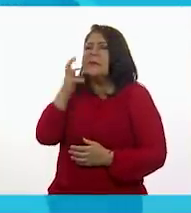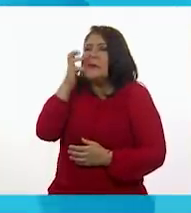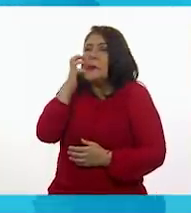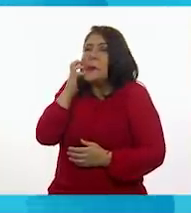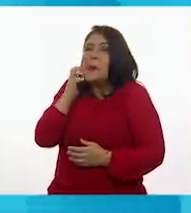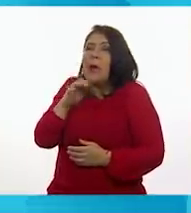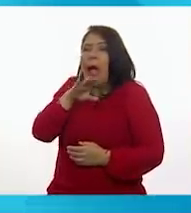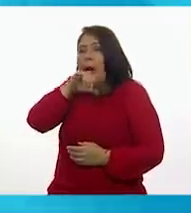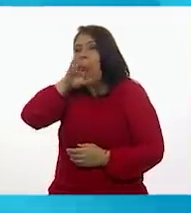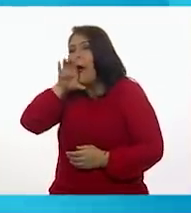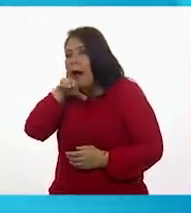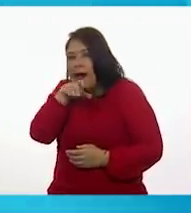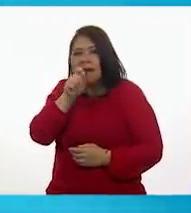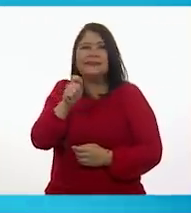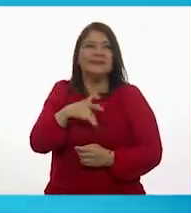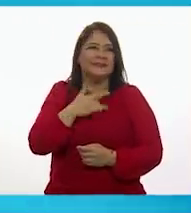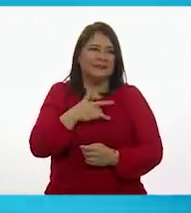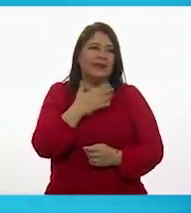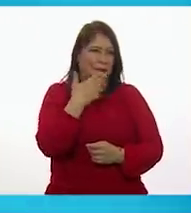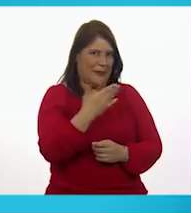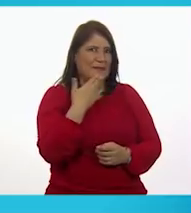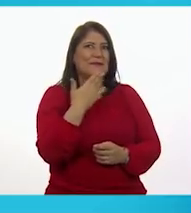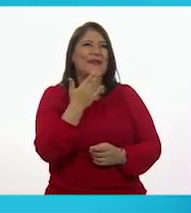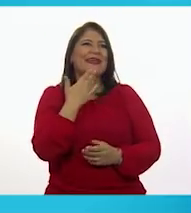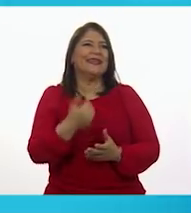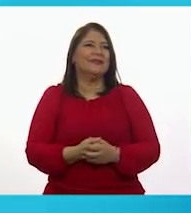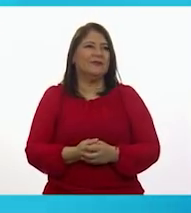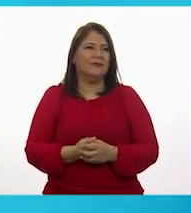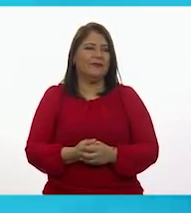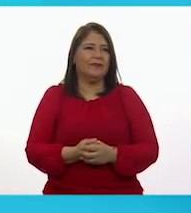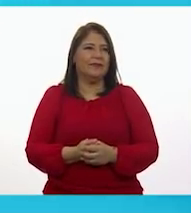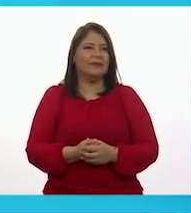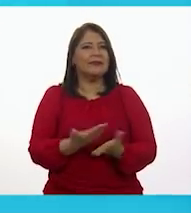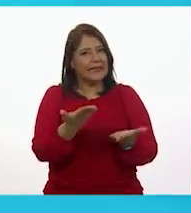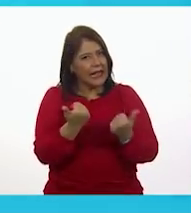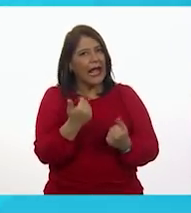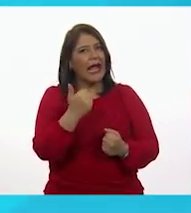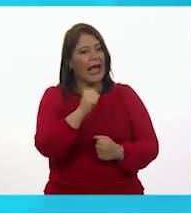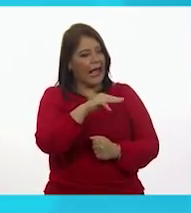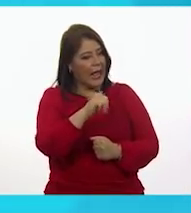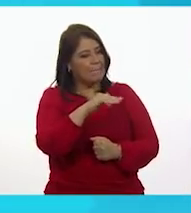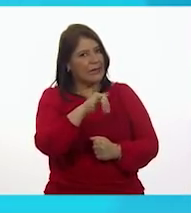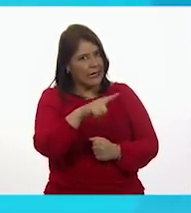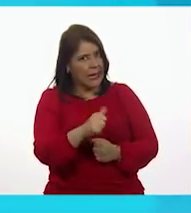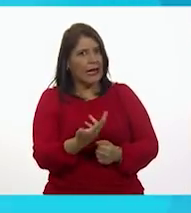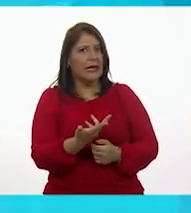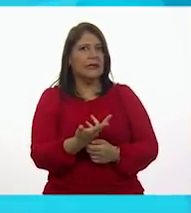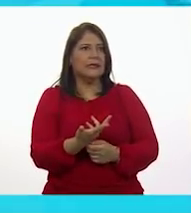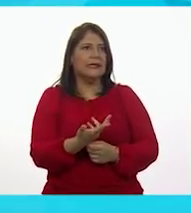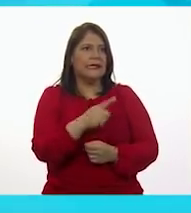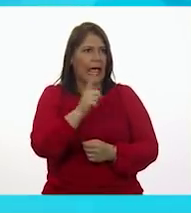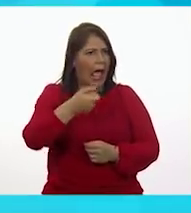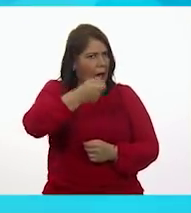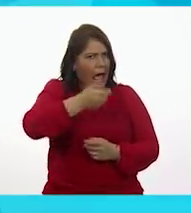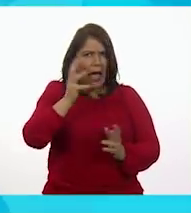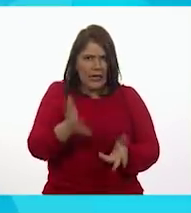¡Eso! ¡Muy bien, muy bien! ¡Ándale, Camila! ¡Ya te